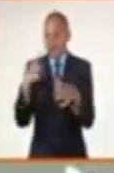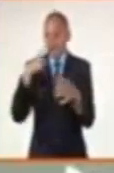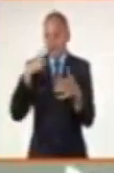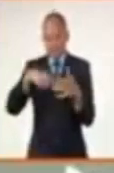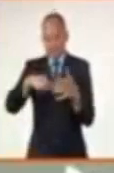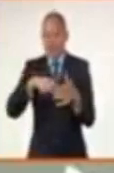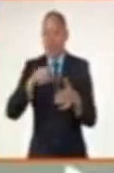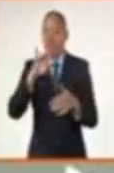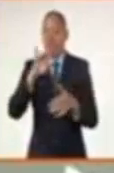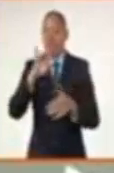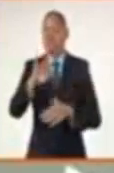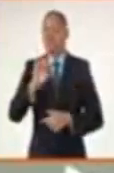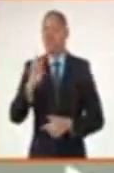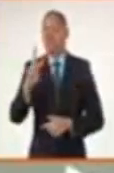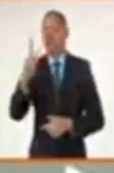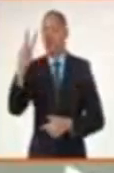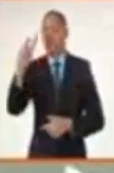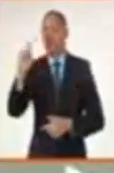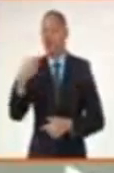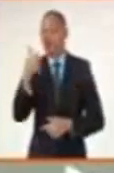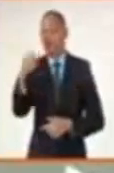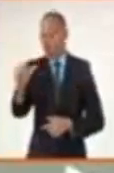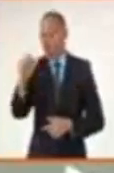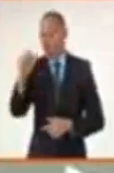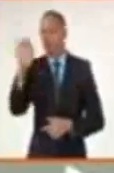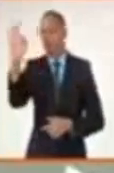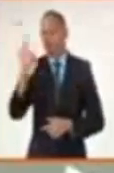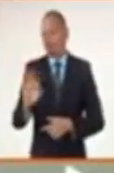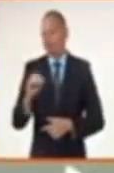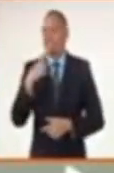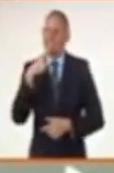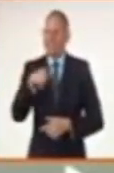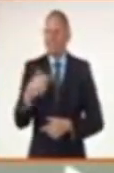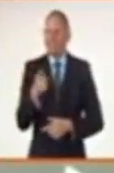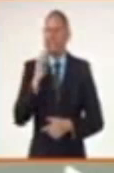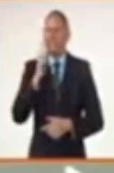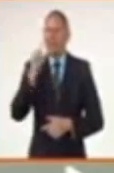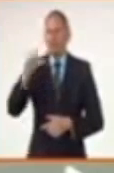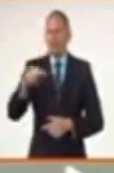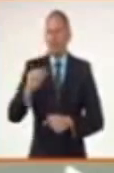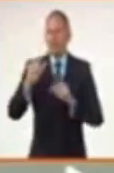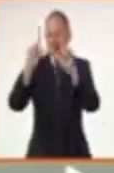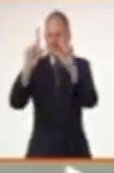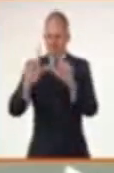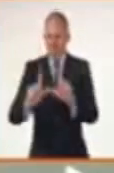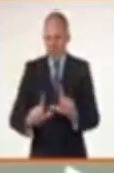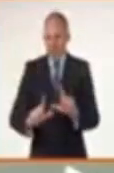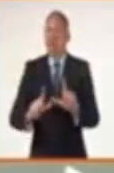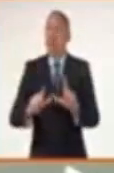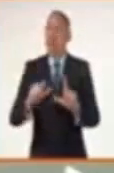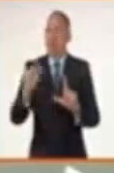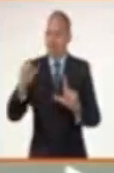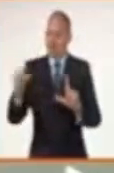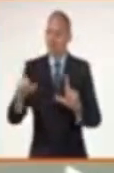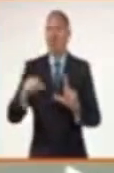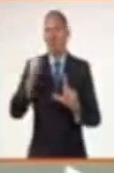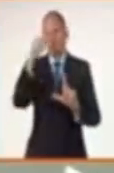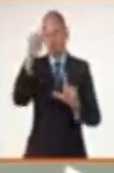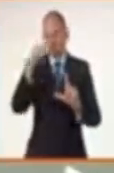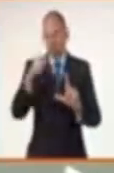72,10 fueron votados por todos y el 27,90 resultaron votos